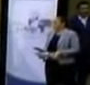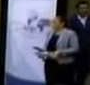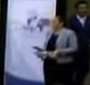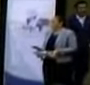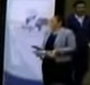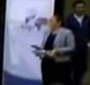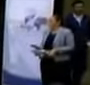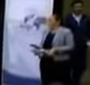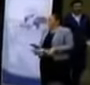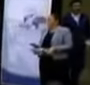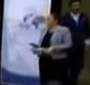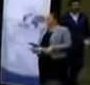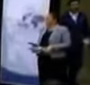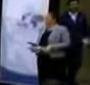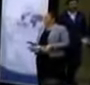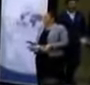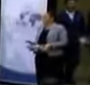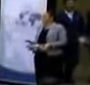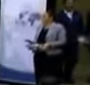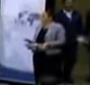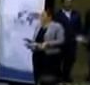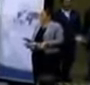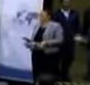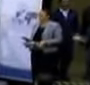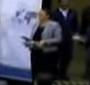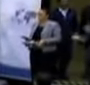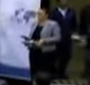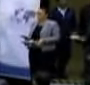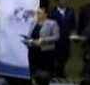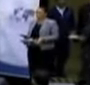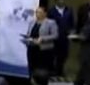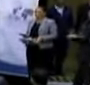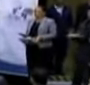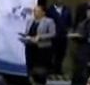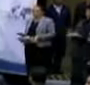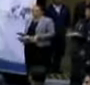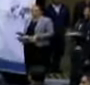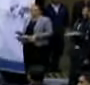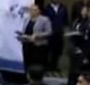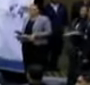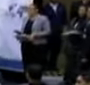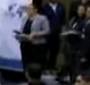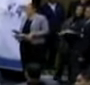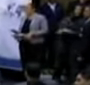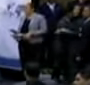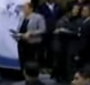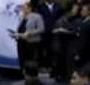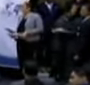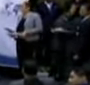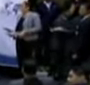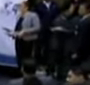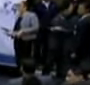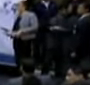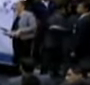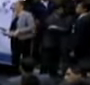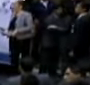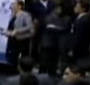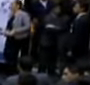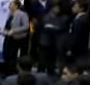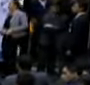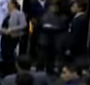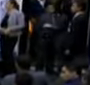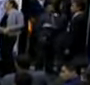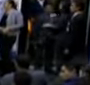acompañándonos en este foro muy importante para la vida del Senado de la República. Gracias a mis